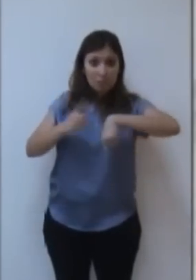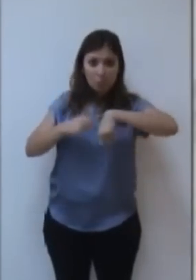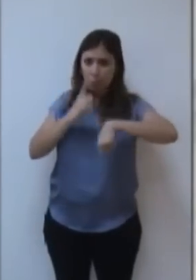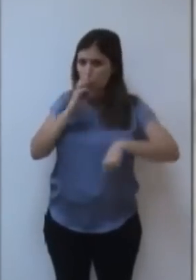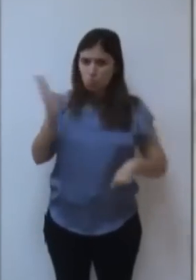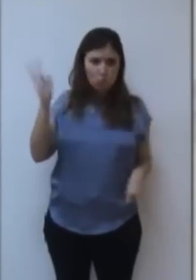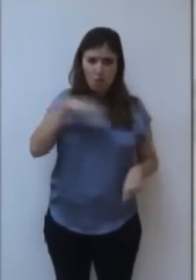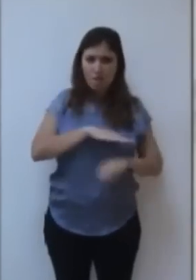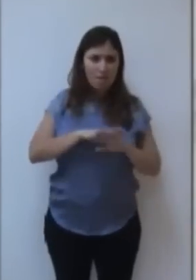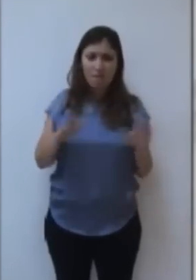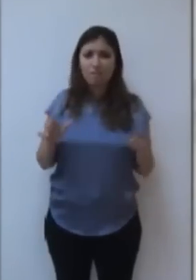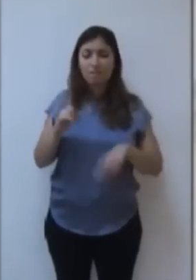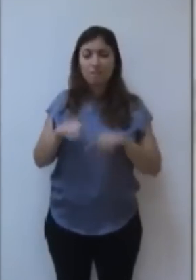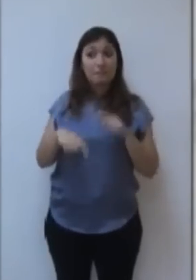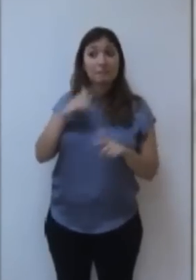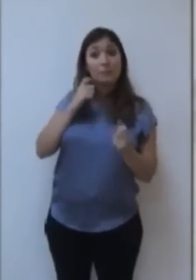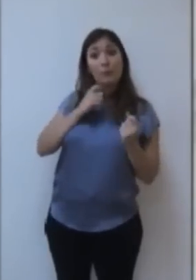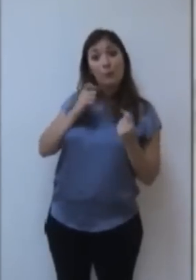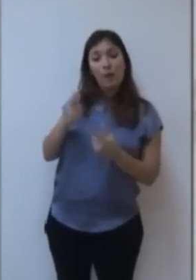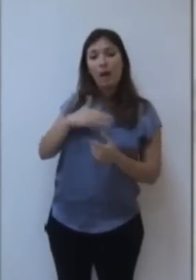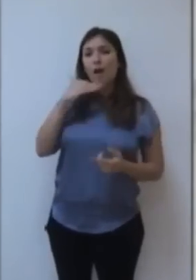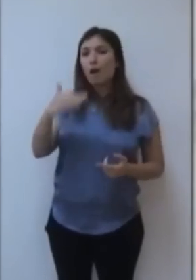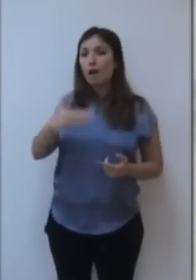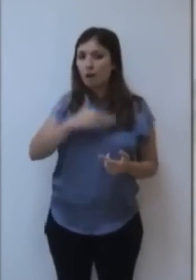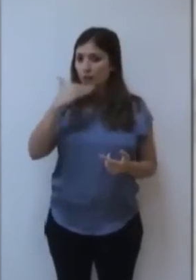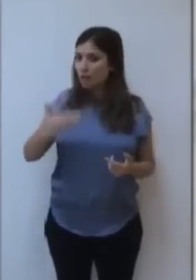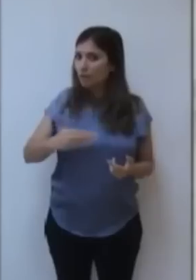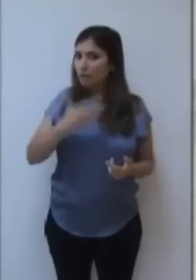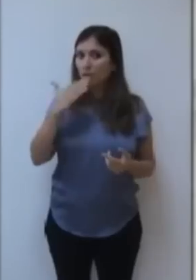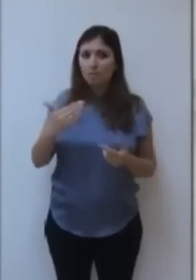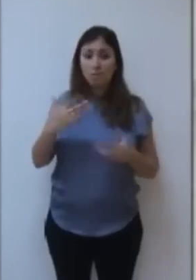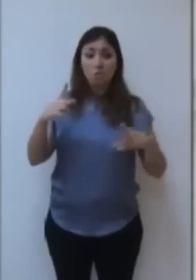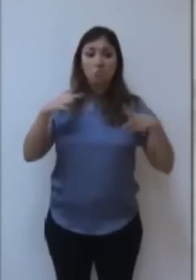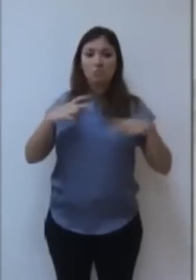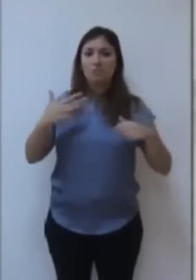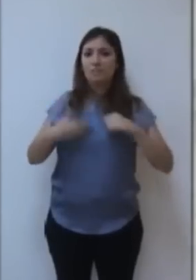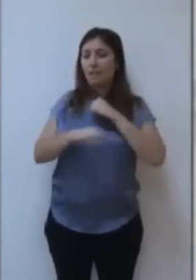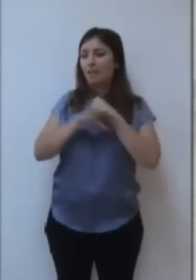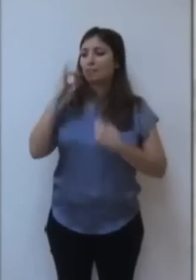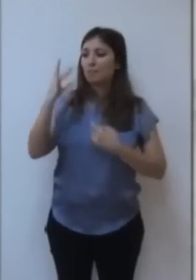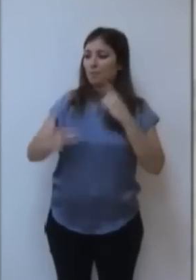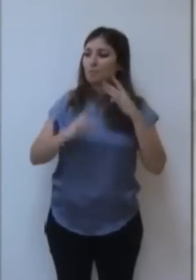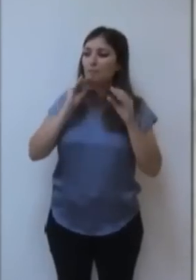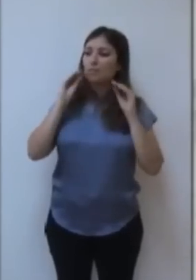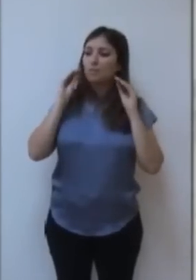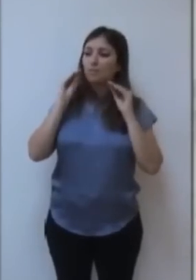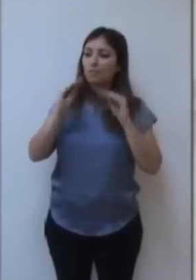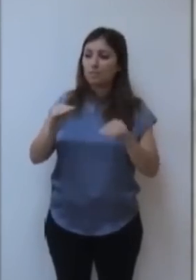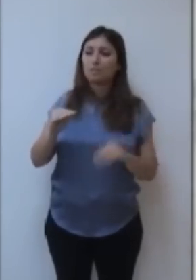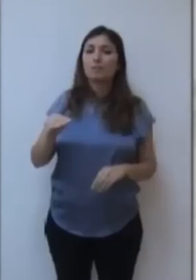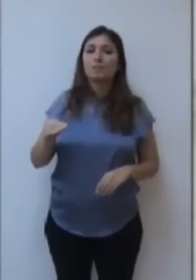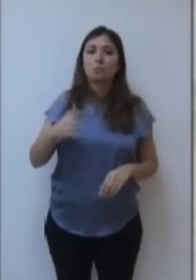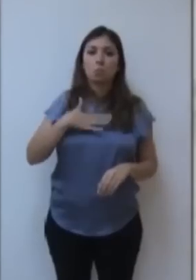Entonces, en la medida que se les pueda dotar de una batería de actividades ya preparadas en las que ellos solo tengan que